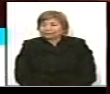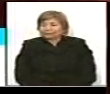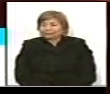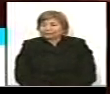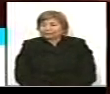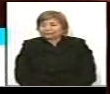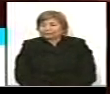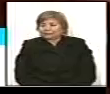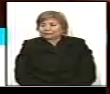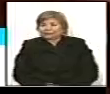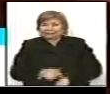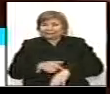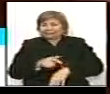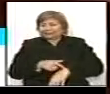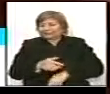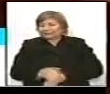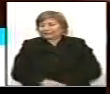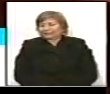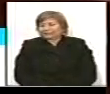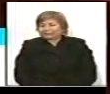Yo no tengo reloj.